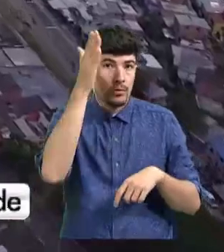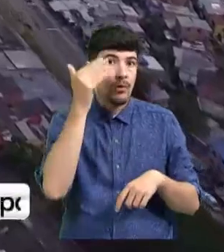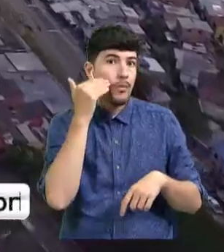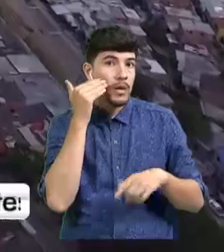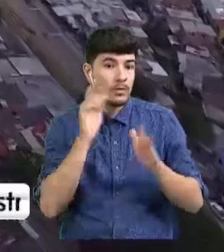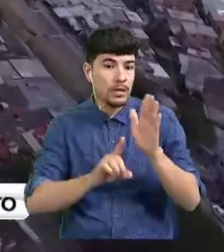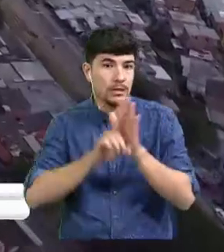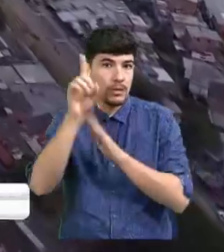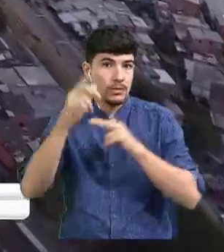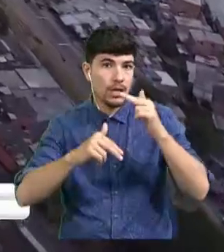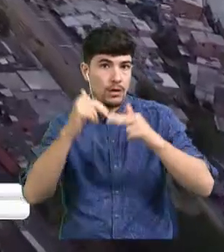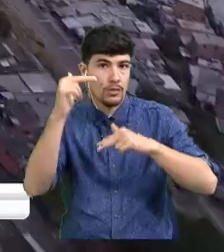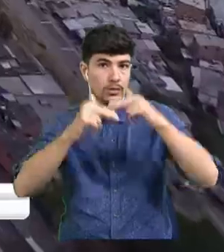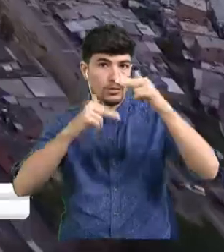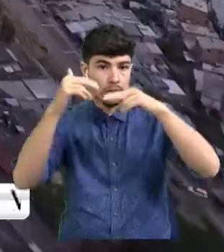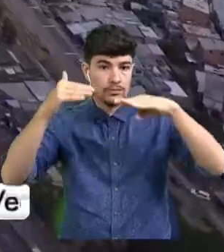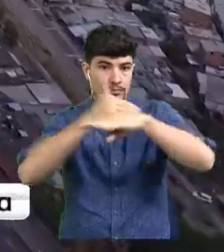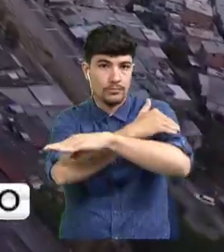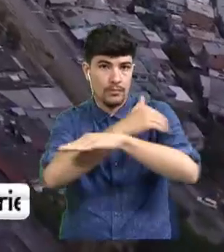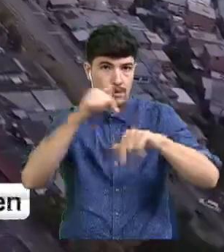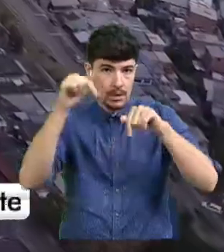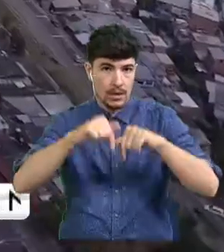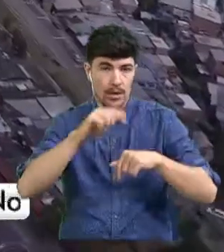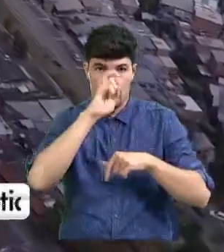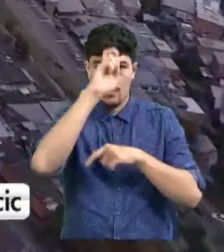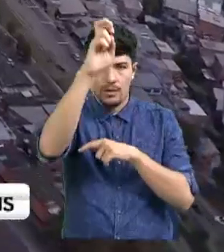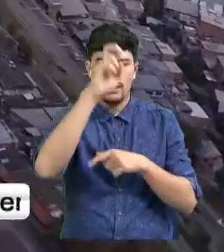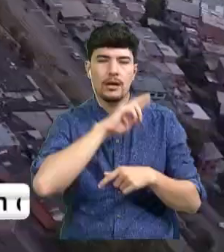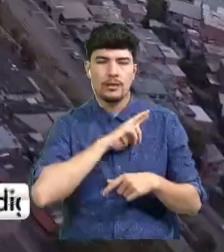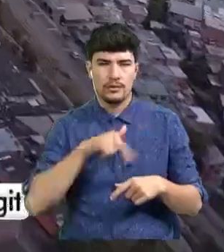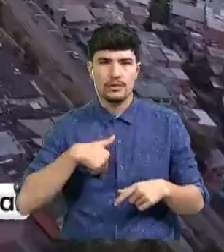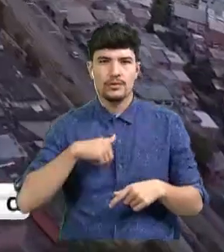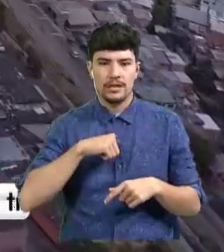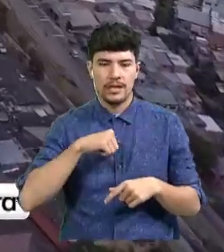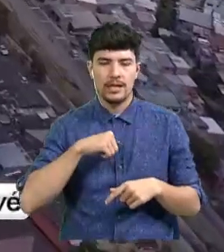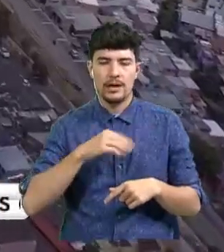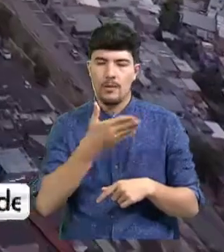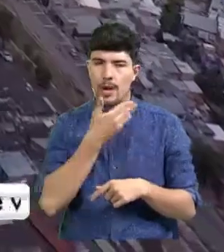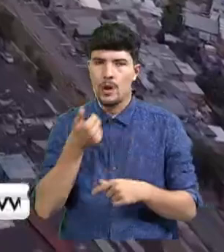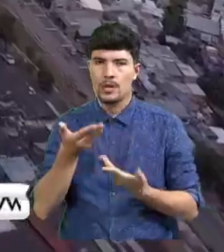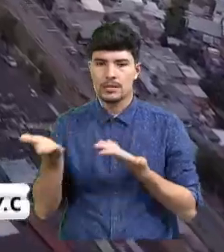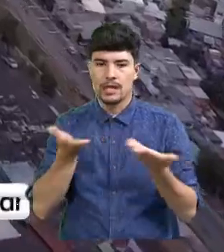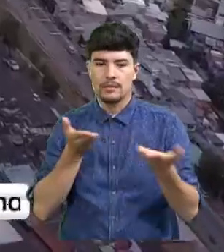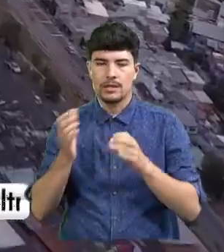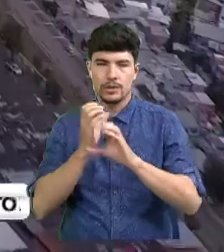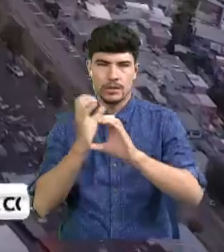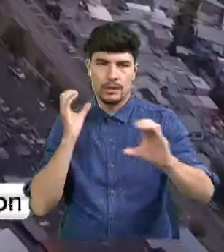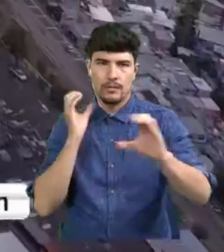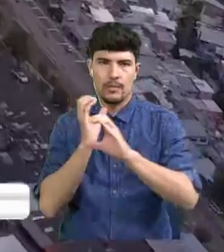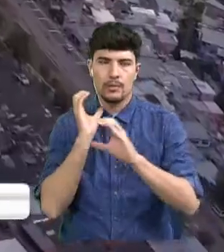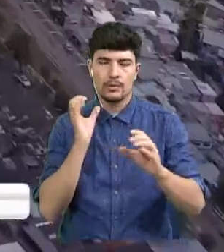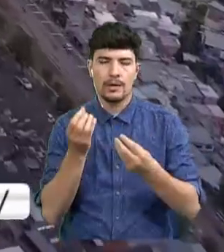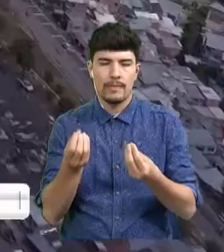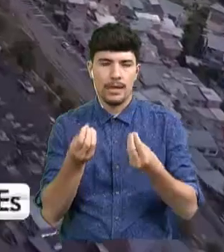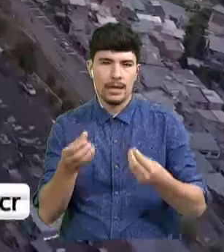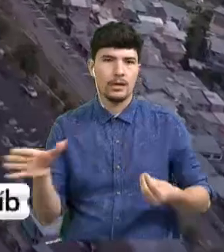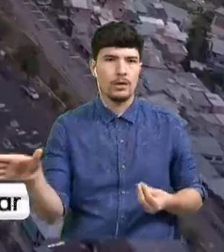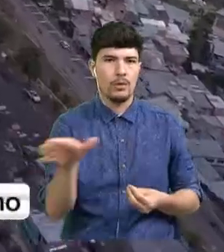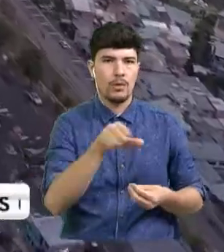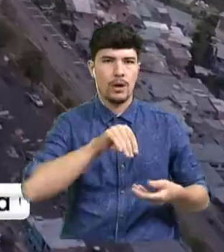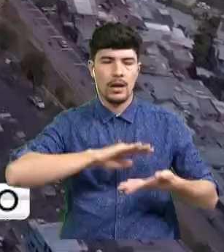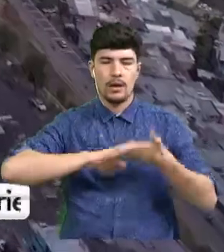la construcción de este portal del norte, tengamos un servicio de transporte inmejorable para toda